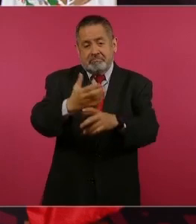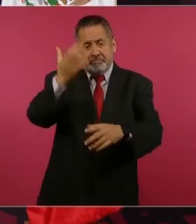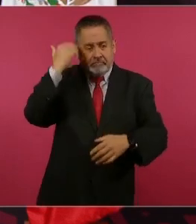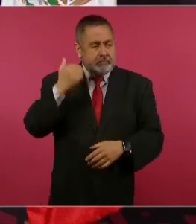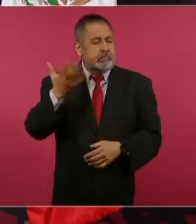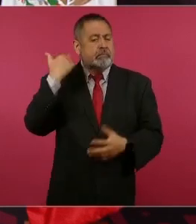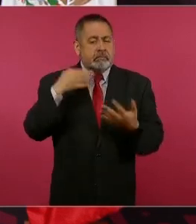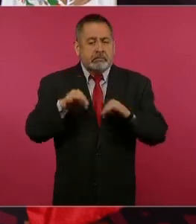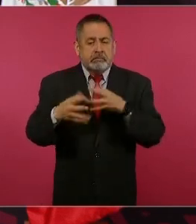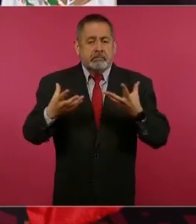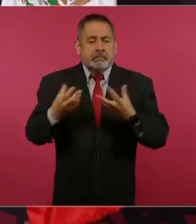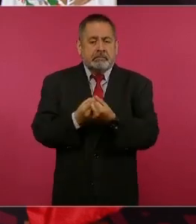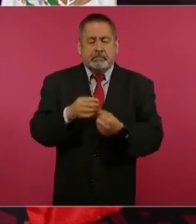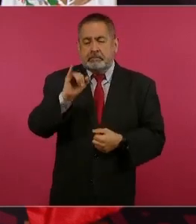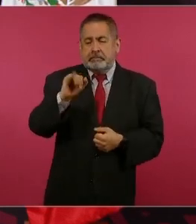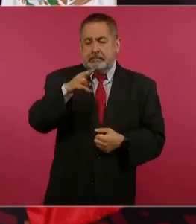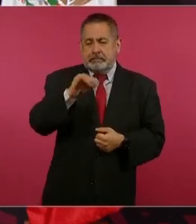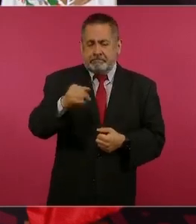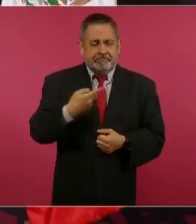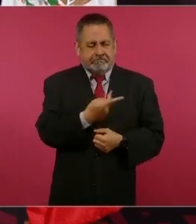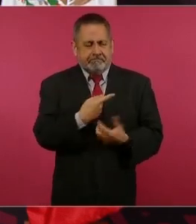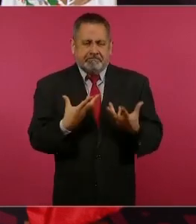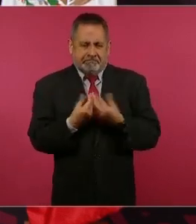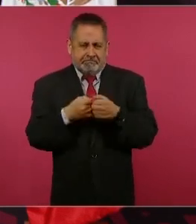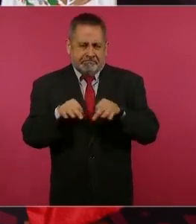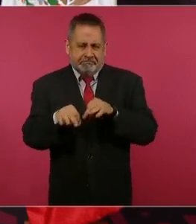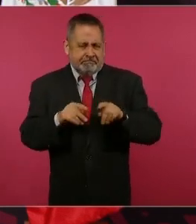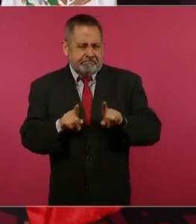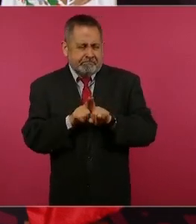trabajamos juntos en el INI.